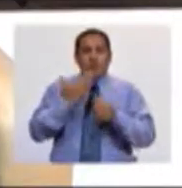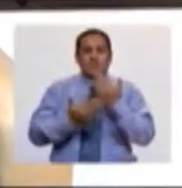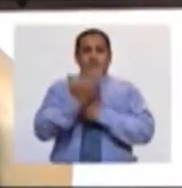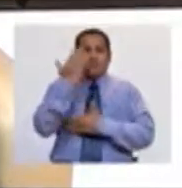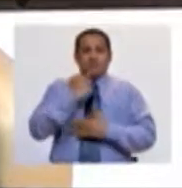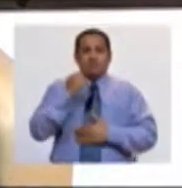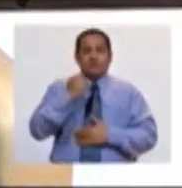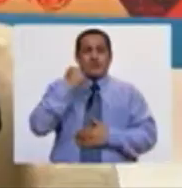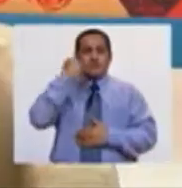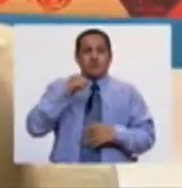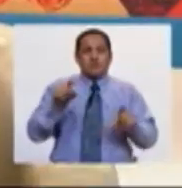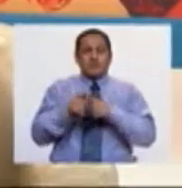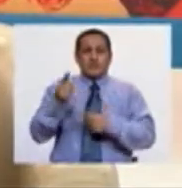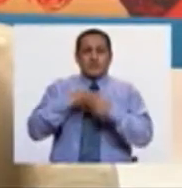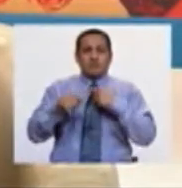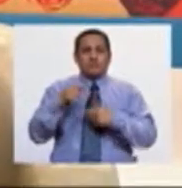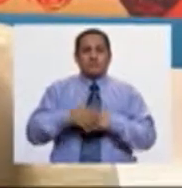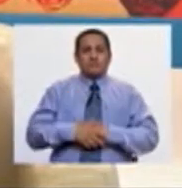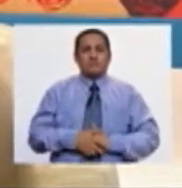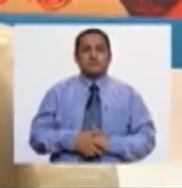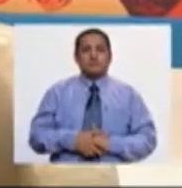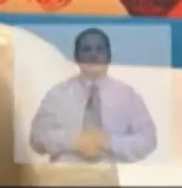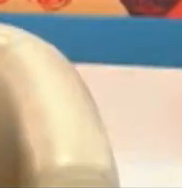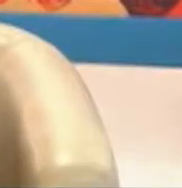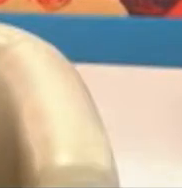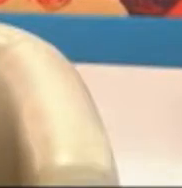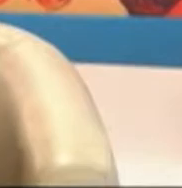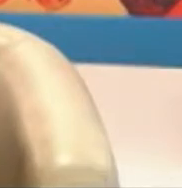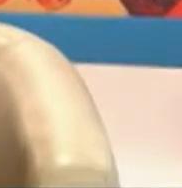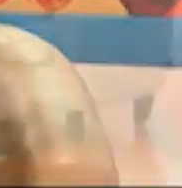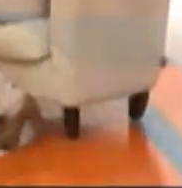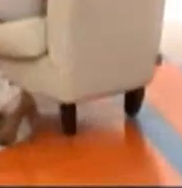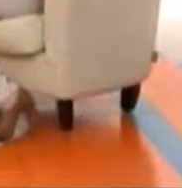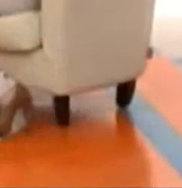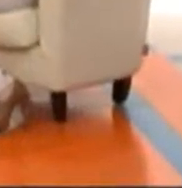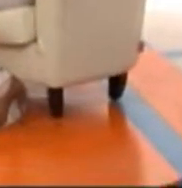esta mañana en Tus Derechos. Nos vamos a la pausa, regresamos con más. Muchas gracias, María.